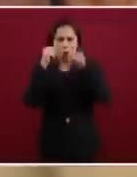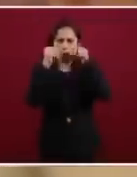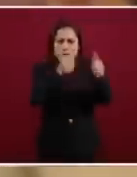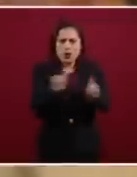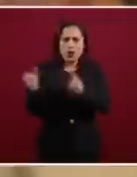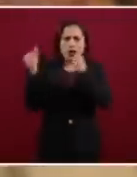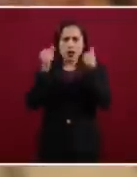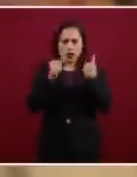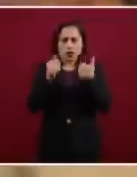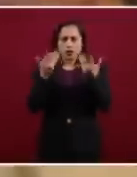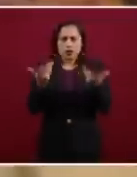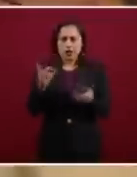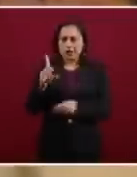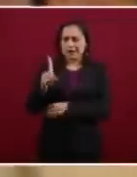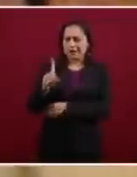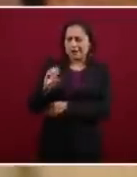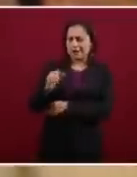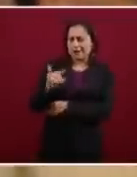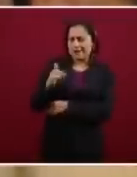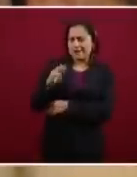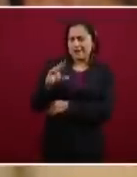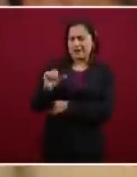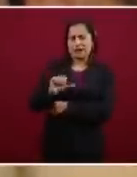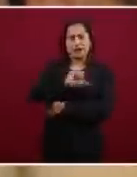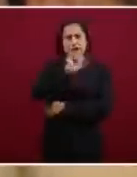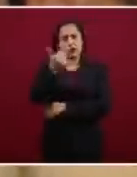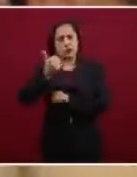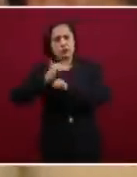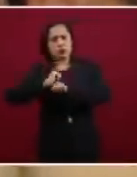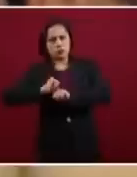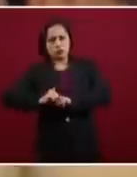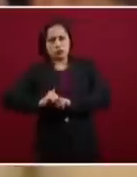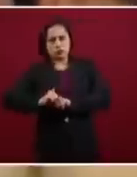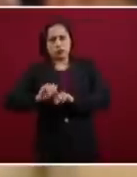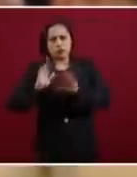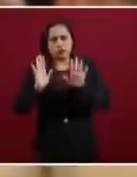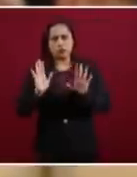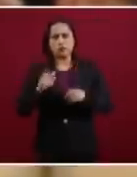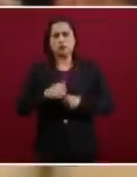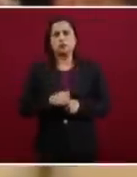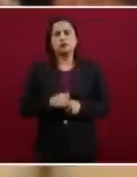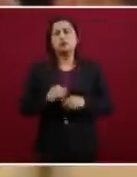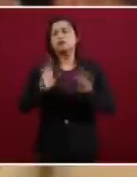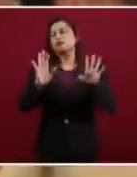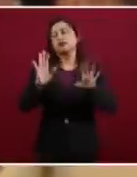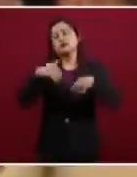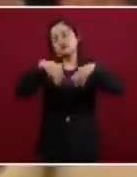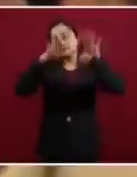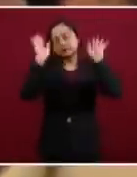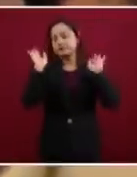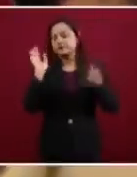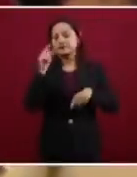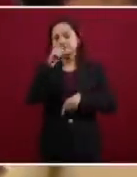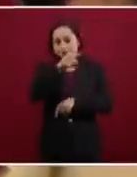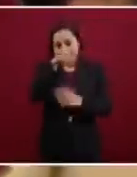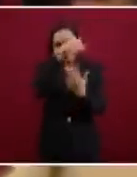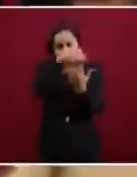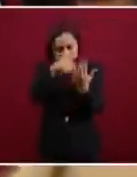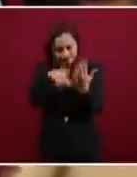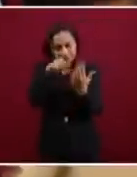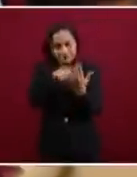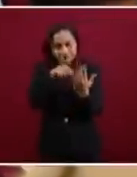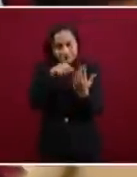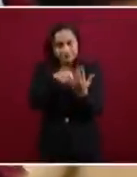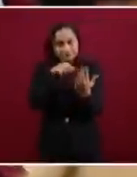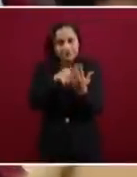está en la dgira es otra persona pero bueno usted no pero lo lea la mía de los wari fie o erigidos y se dará cuenta de que no